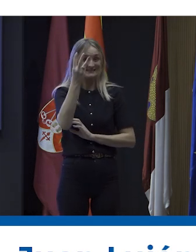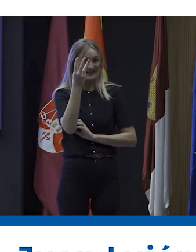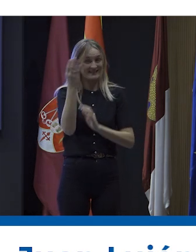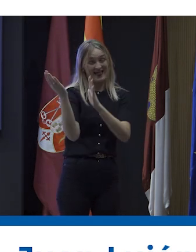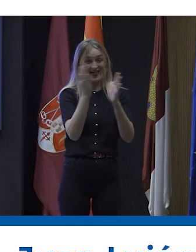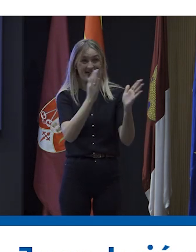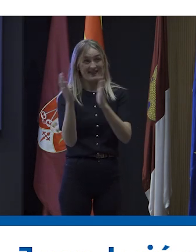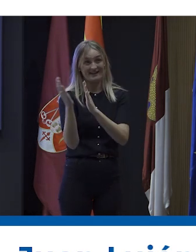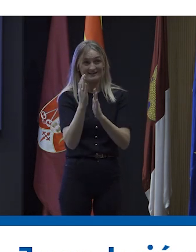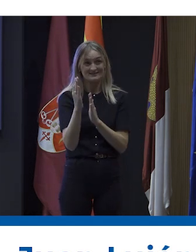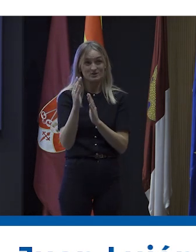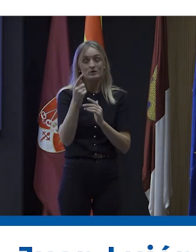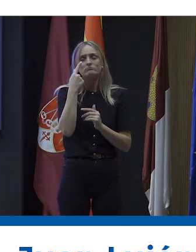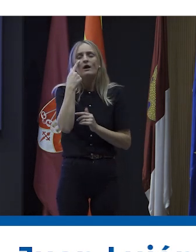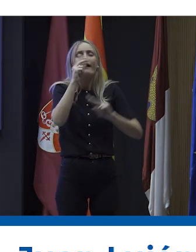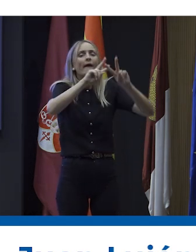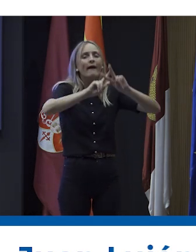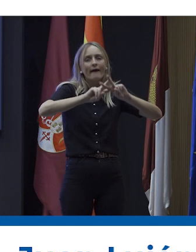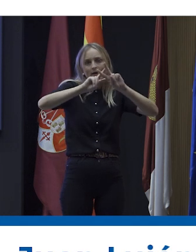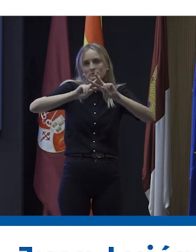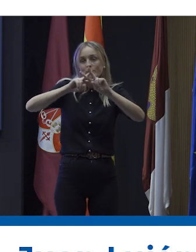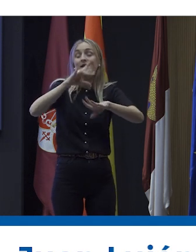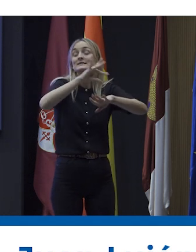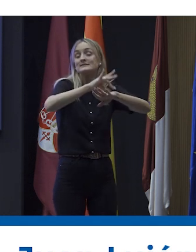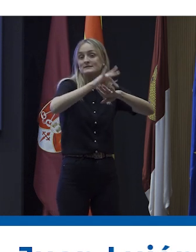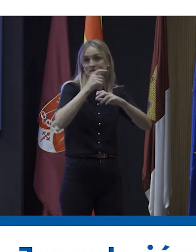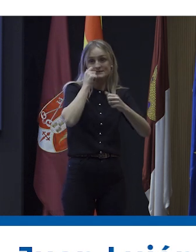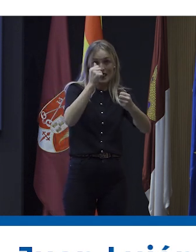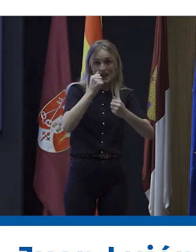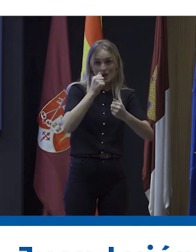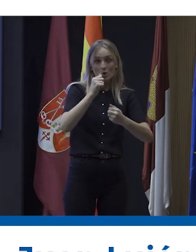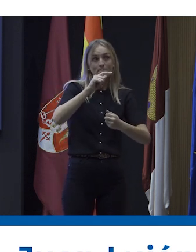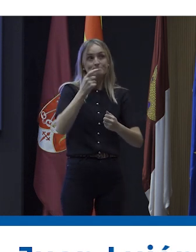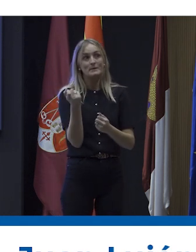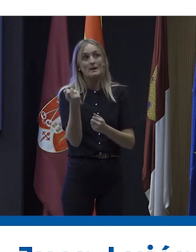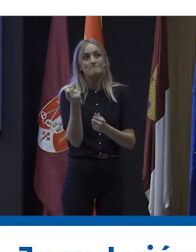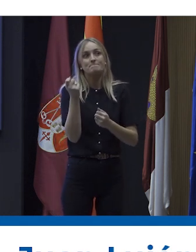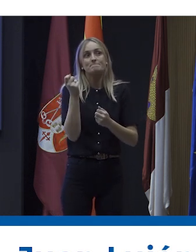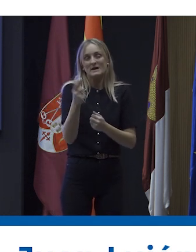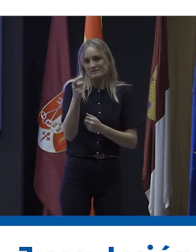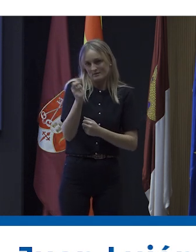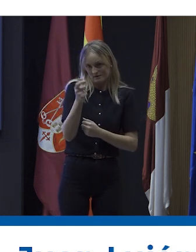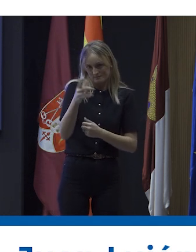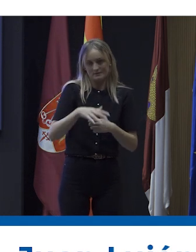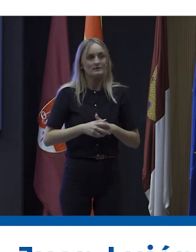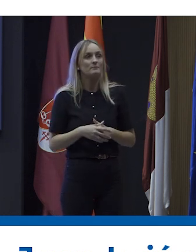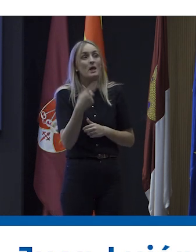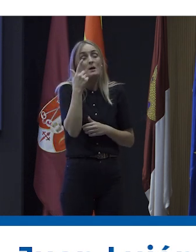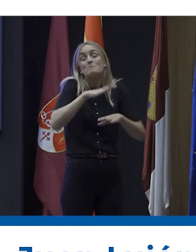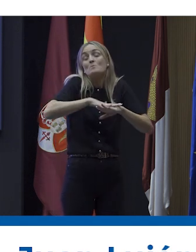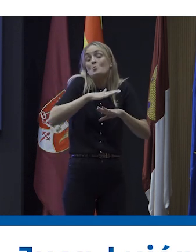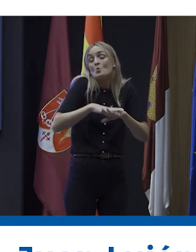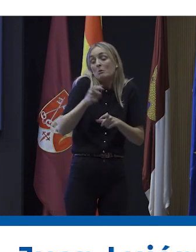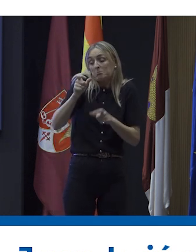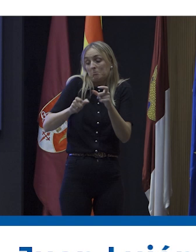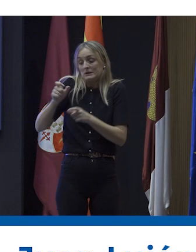lo que se hacían eran estudios, digamos, de salud periódicamente, regularmente. ¿Qué es lo que se hacía? Por ver qué le iba pasando a la gente.